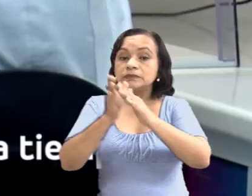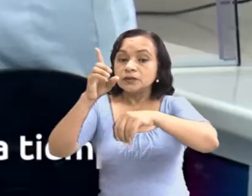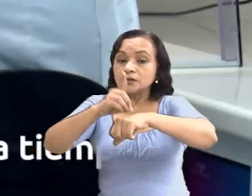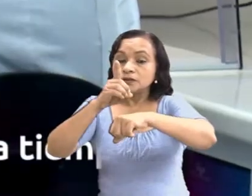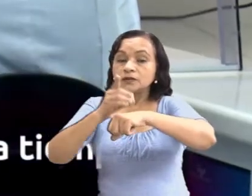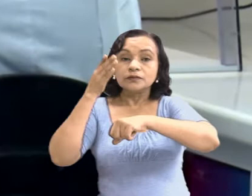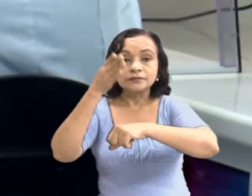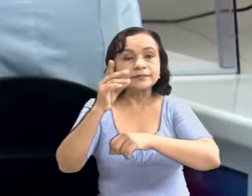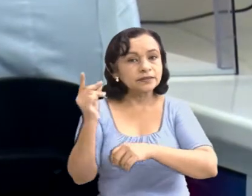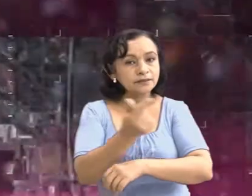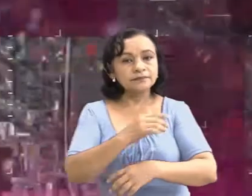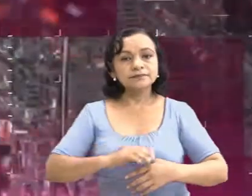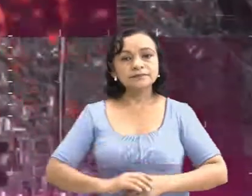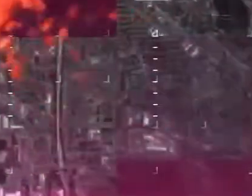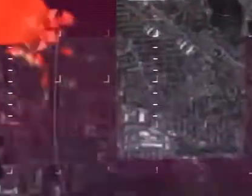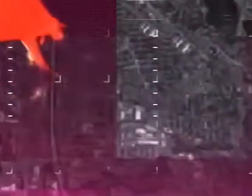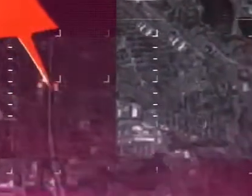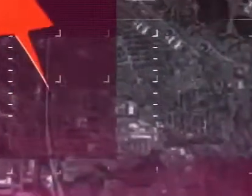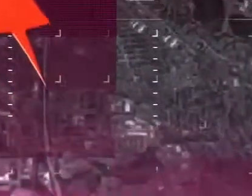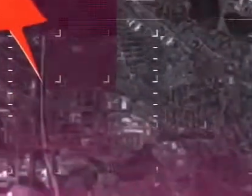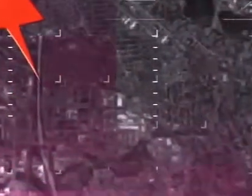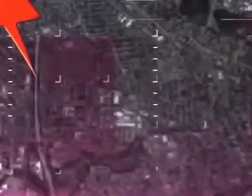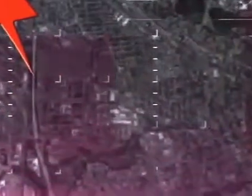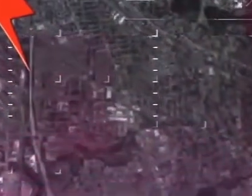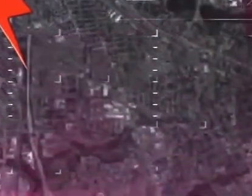procuremos atención médica a tiempo.